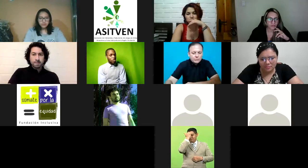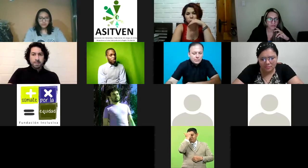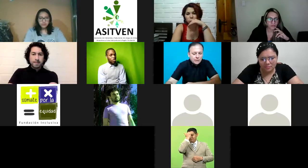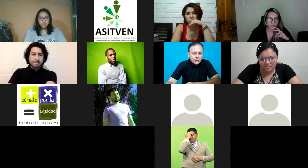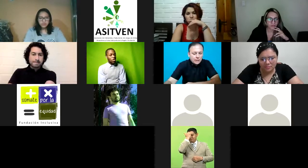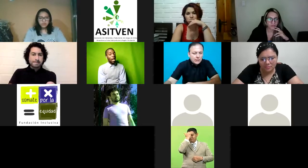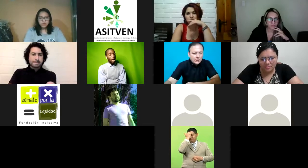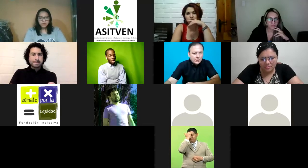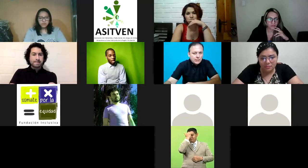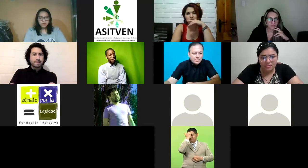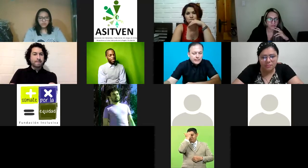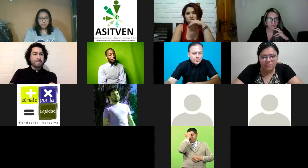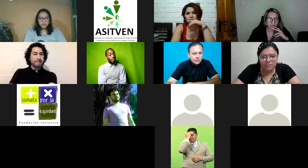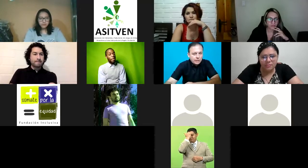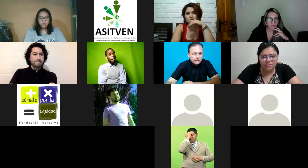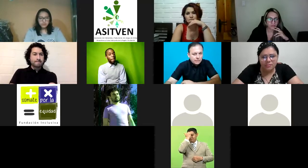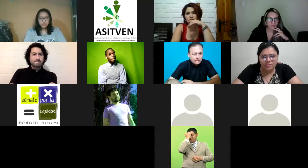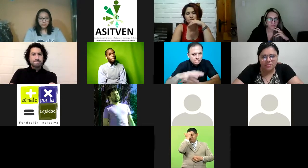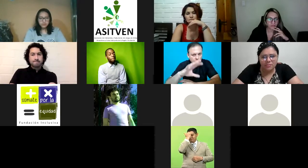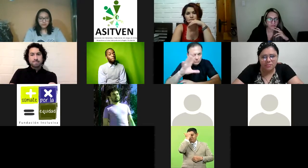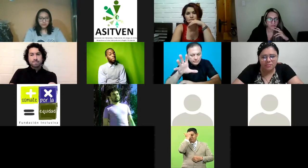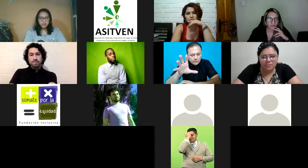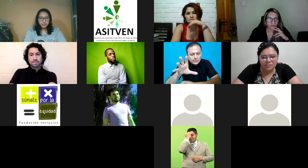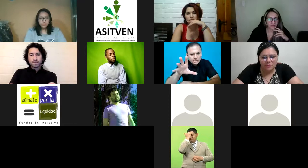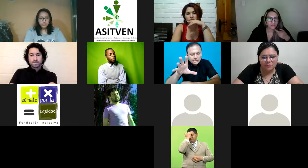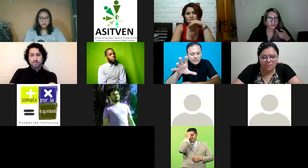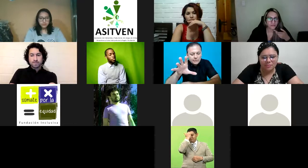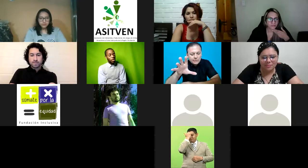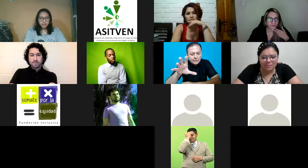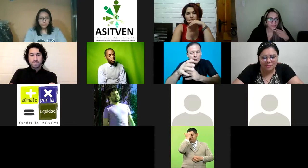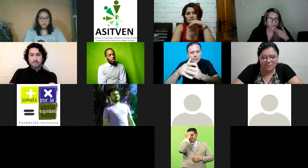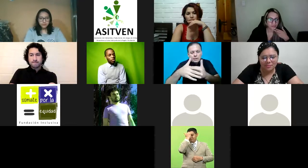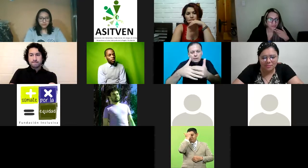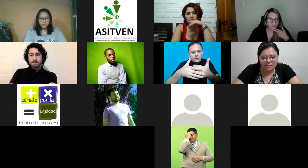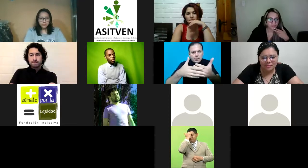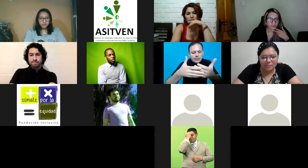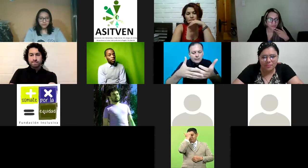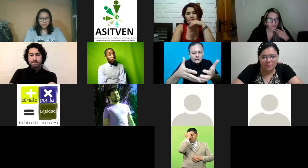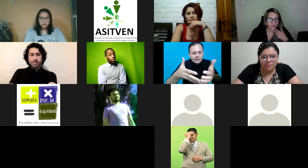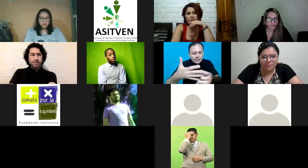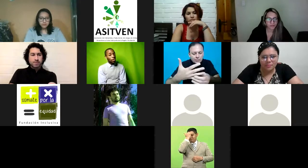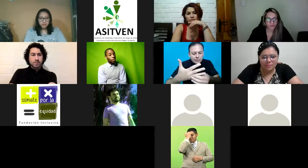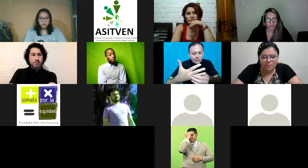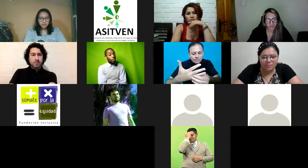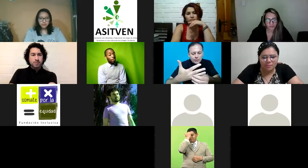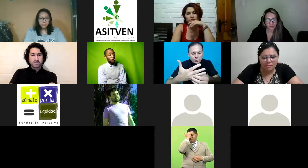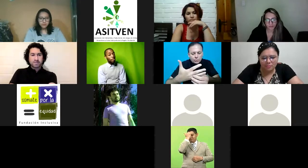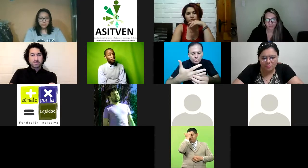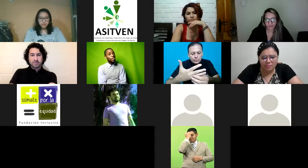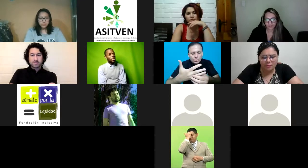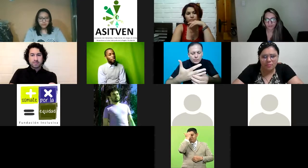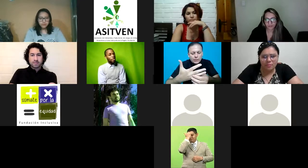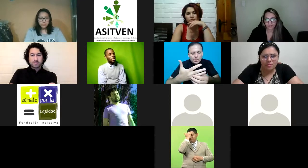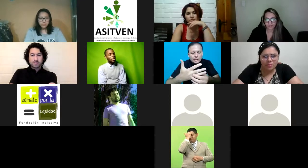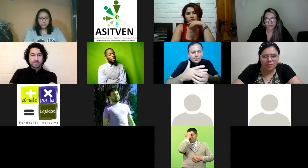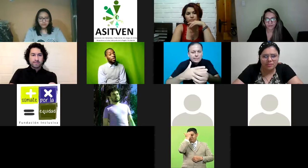aclarando. En el vídeo hablaba, lo que entendí del vídeo es que, claro, que la lengua de señas internacional